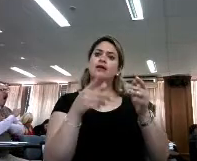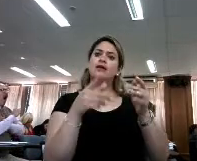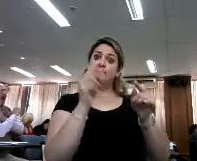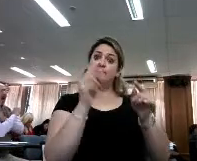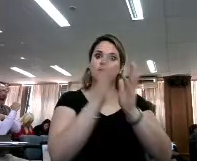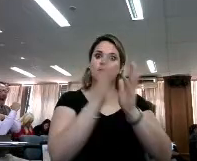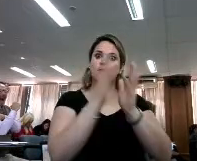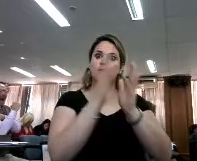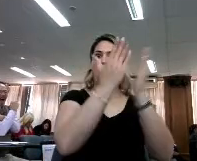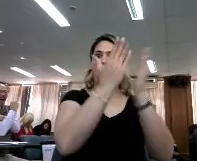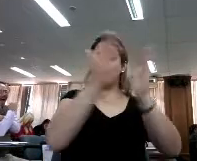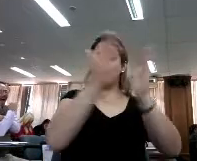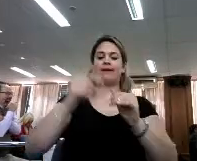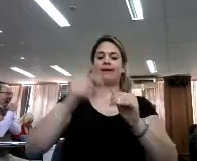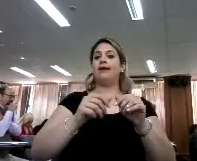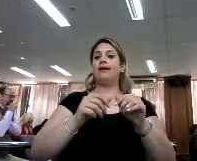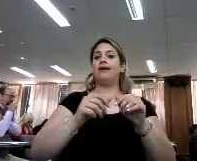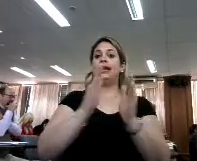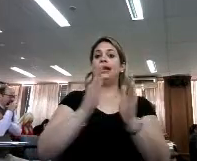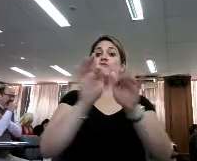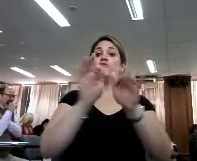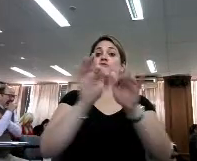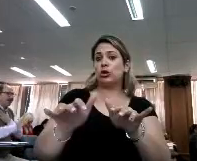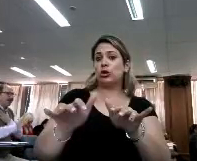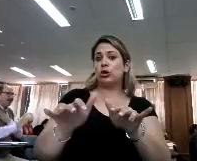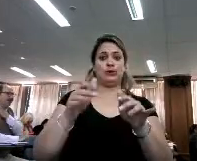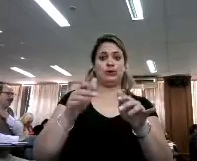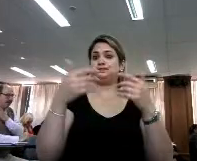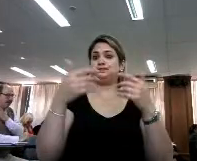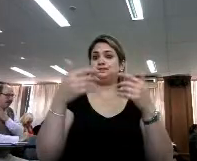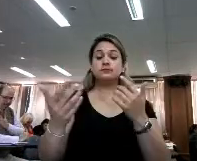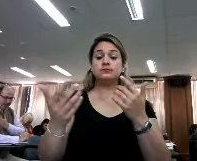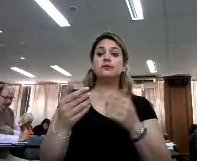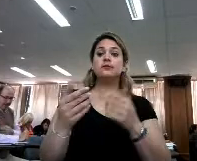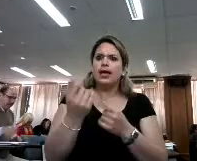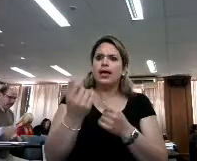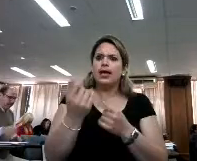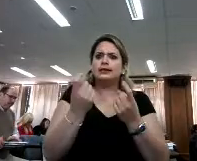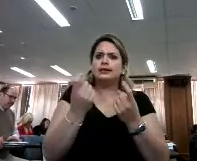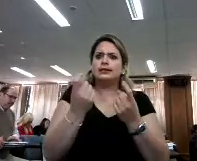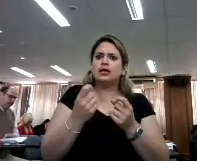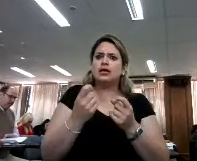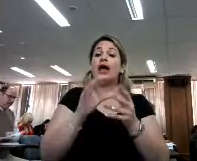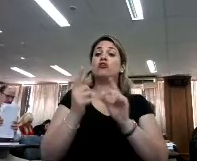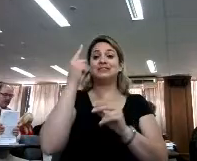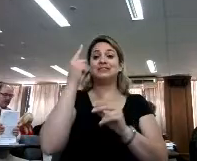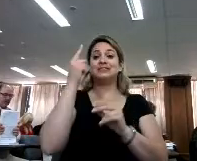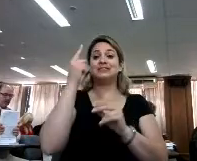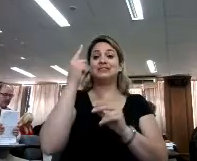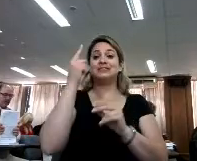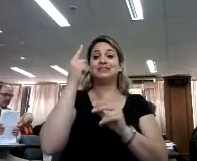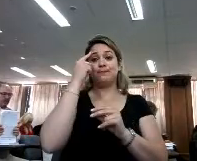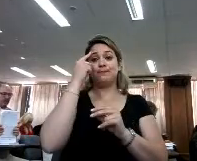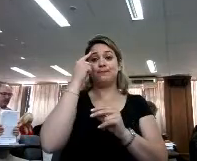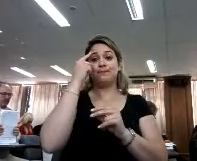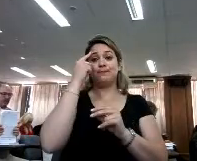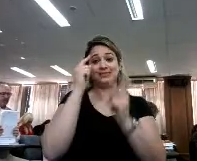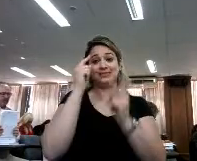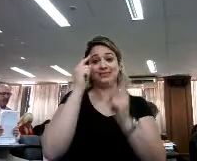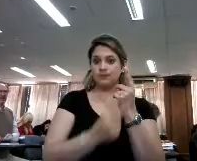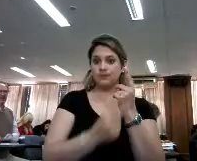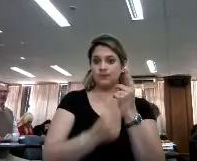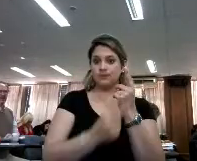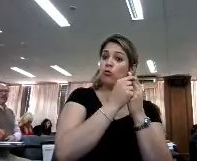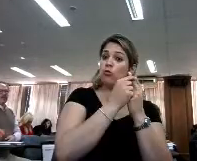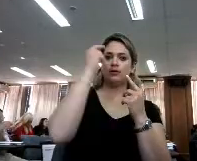electrónico, a las creaciones, pues tenemos que ver necesariamente dos posiciones, ¿cierto? Por un lado tenemos las